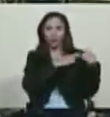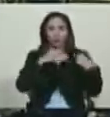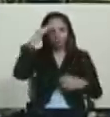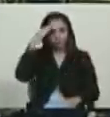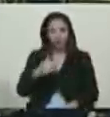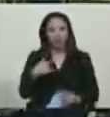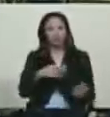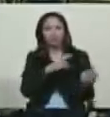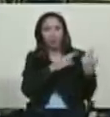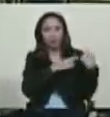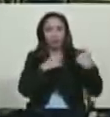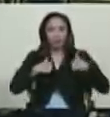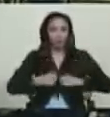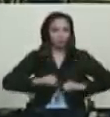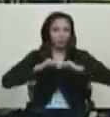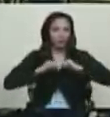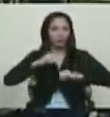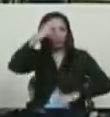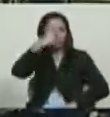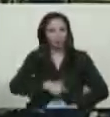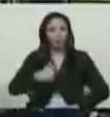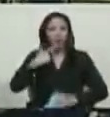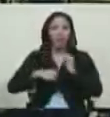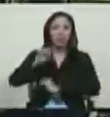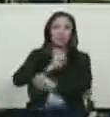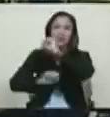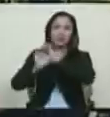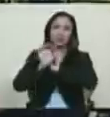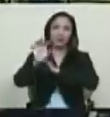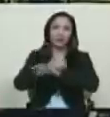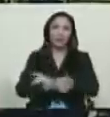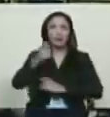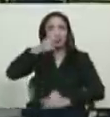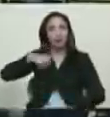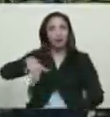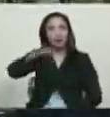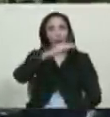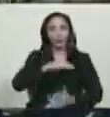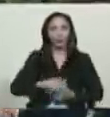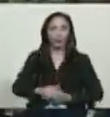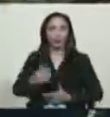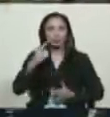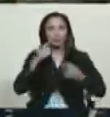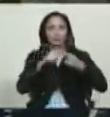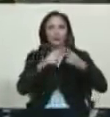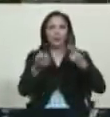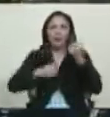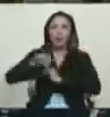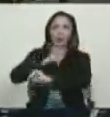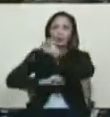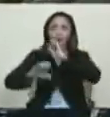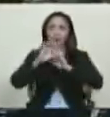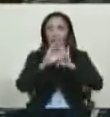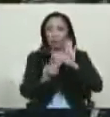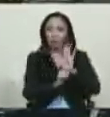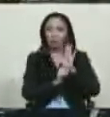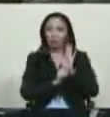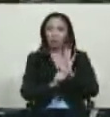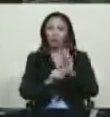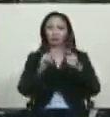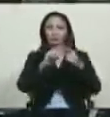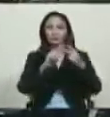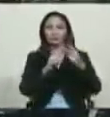me mantengo firme en la defensa de la soberanía popular en la defensa de la constitución de la república